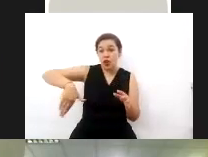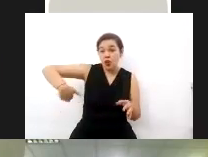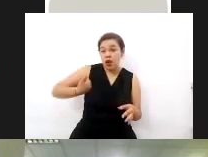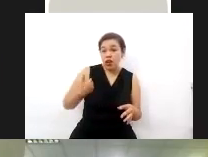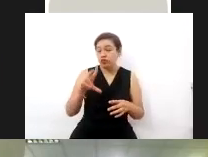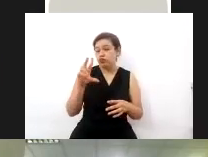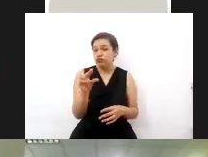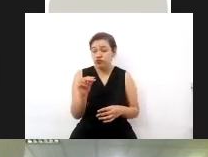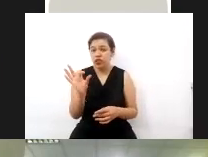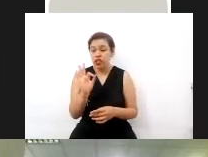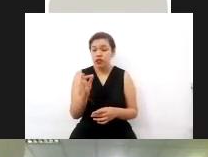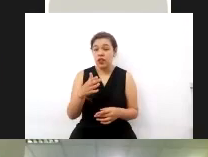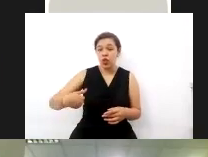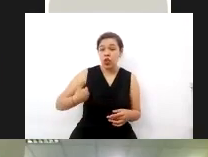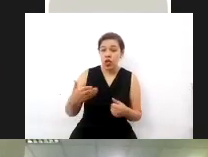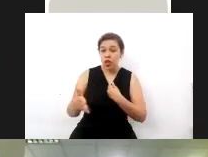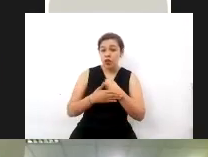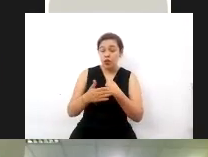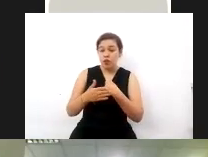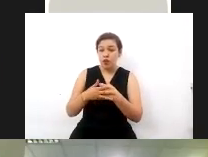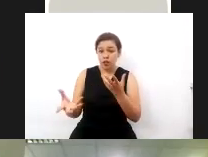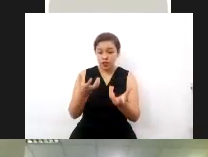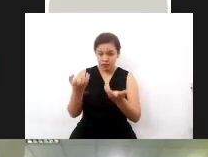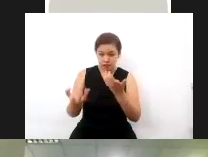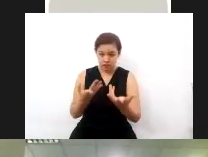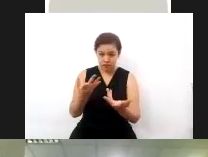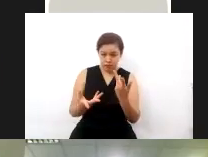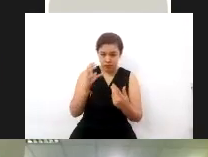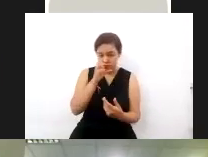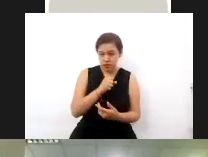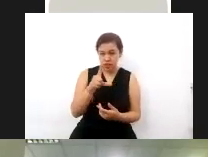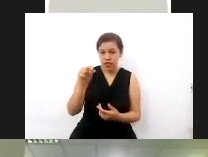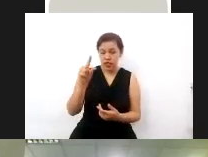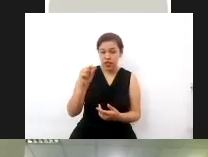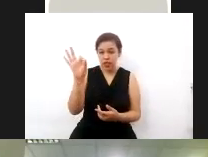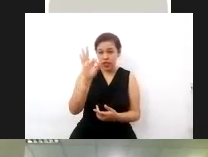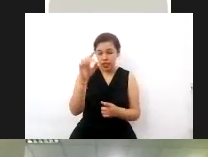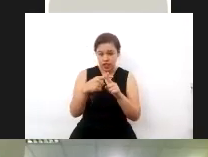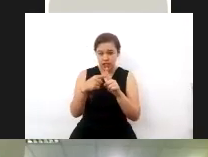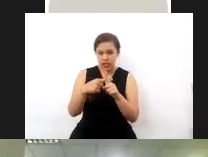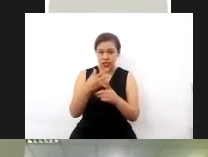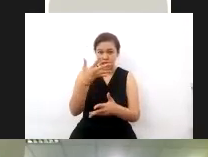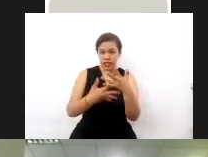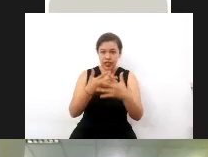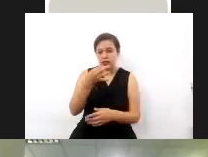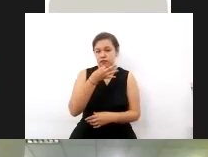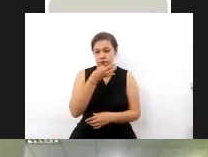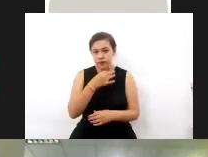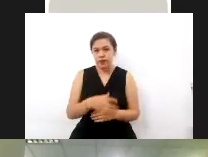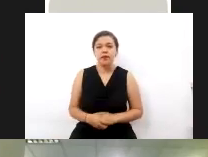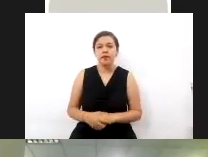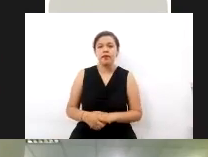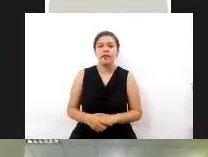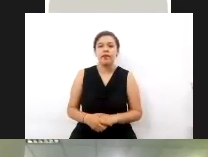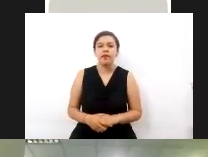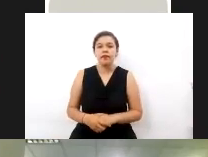guardan y se quieren recalentar, tiene que ser a una temperatura estable de 70 grados por lo menos 15 minutos. No